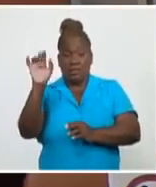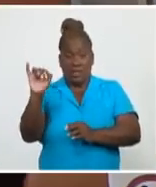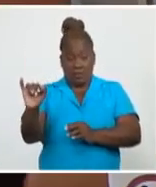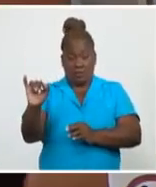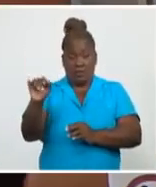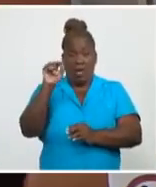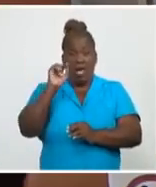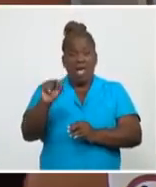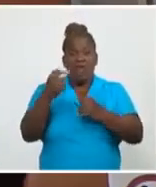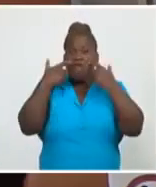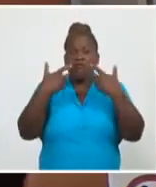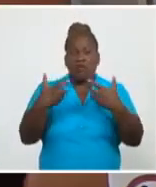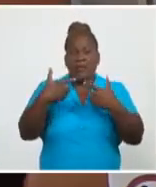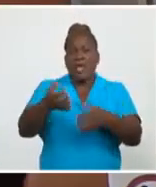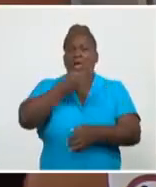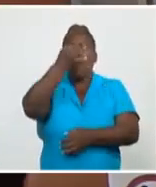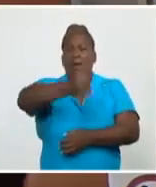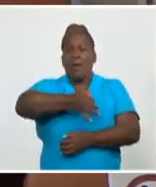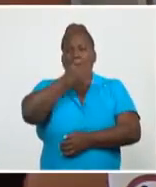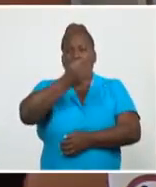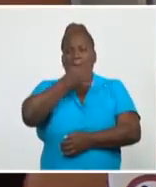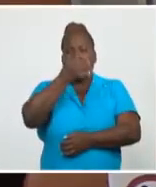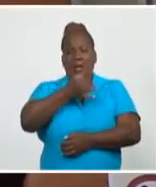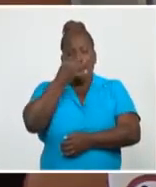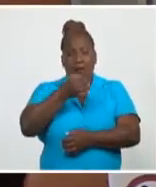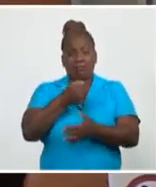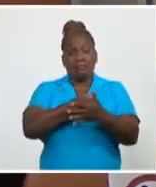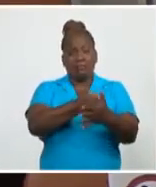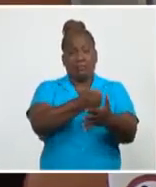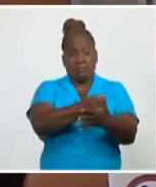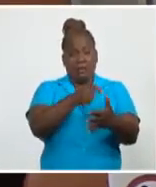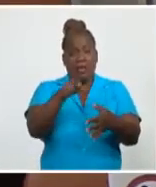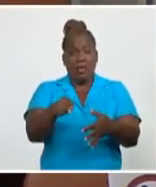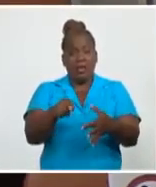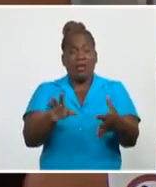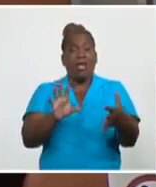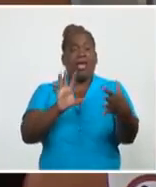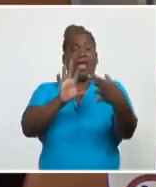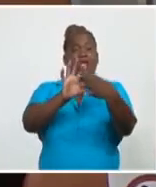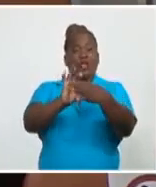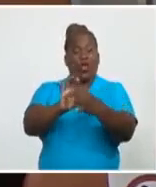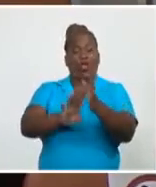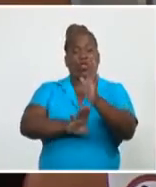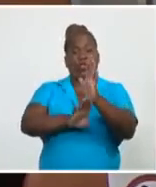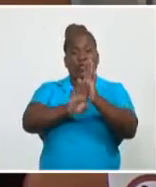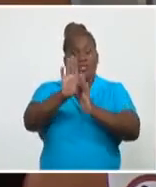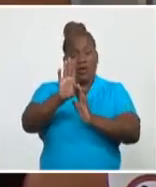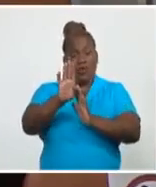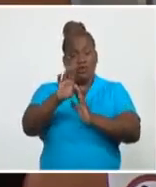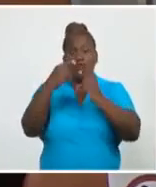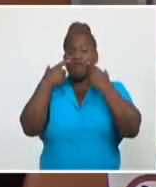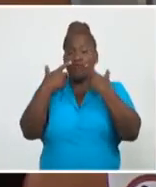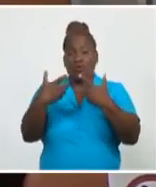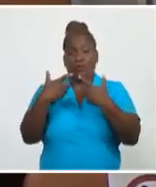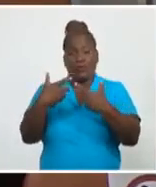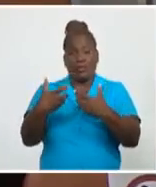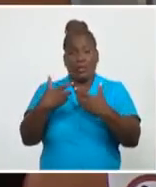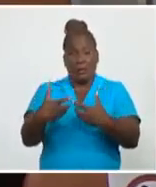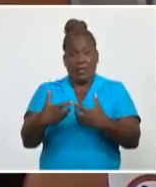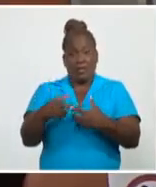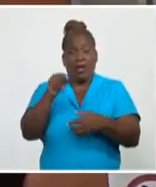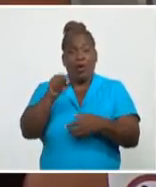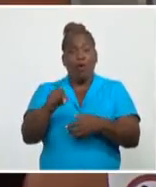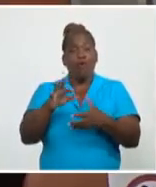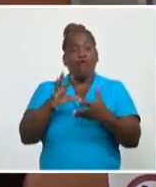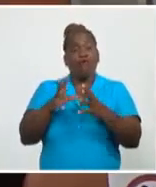tenemos que hacerlo en avanzar en esa gestión estratégica del desarrollo territorial, sobre todo concluyendo con el diseño de